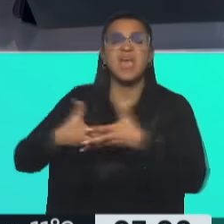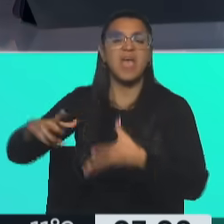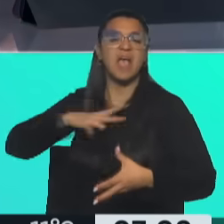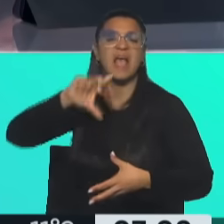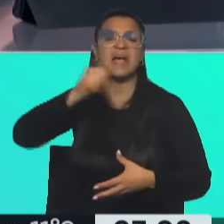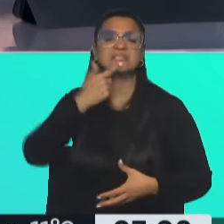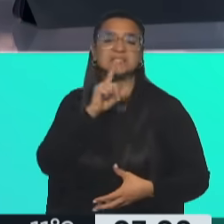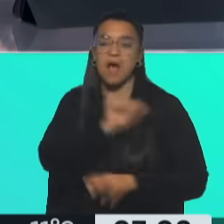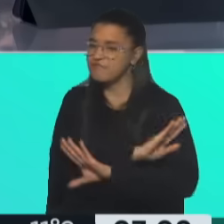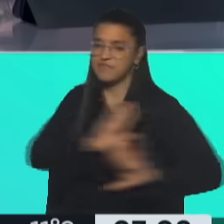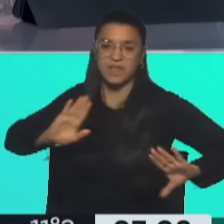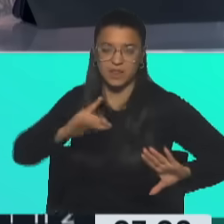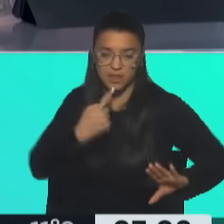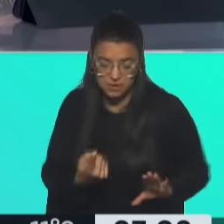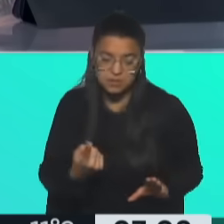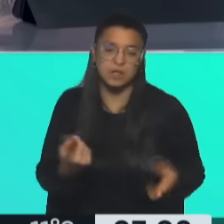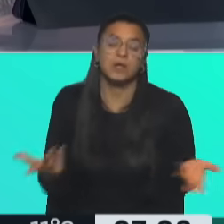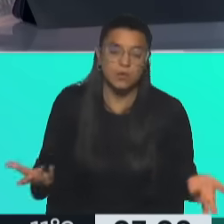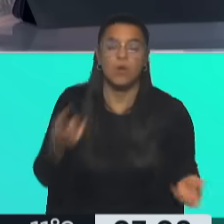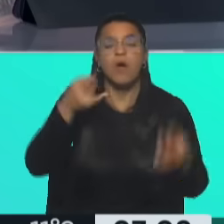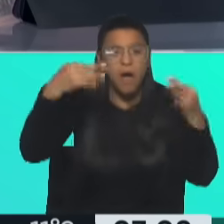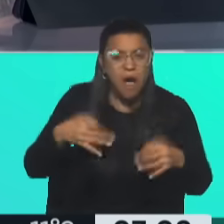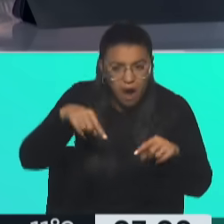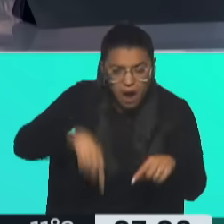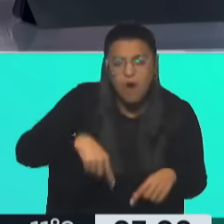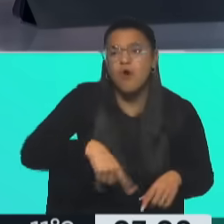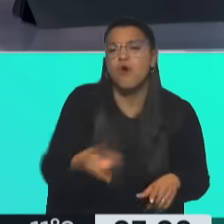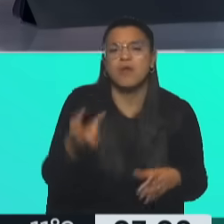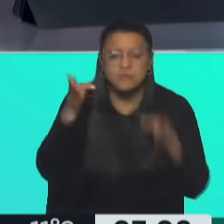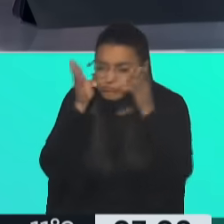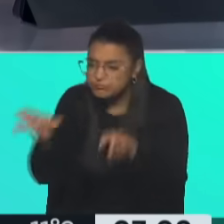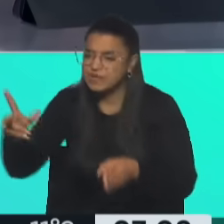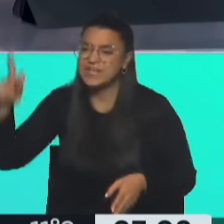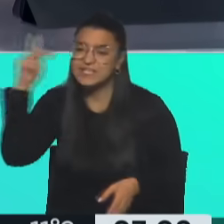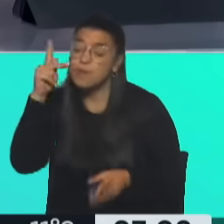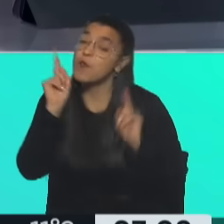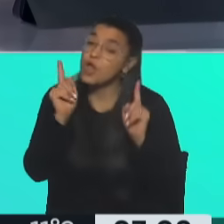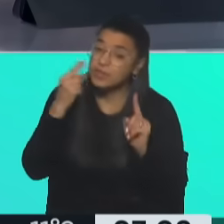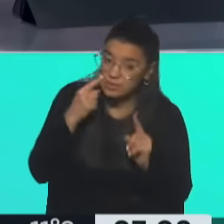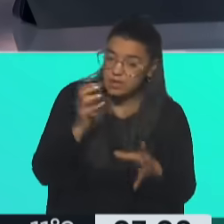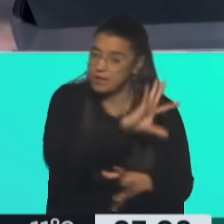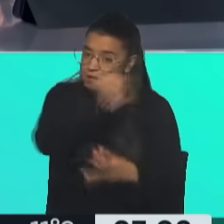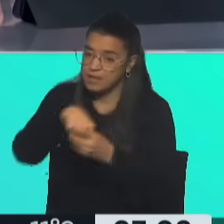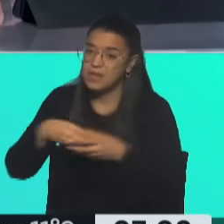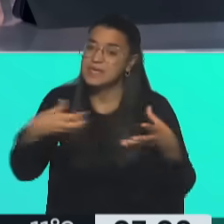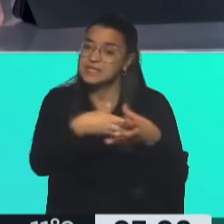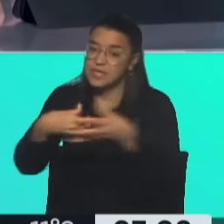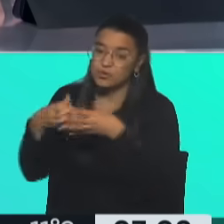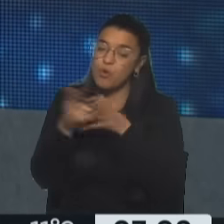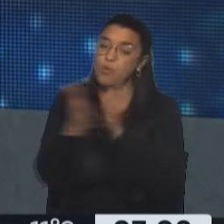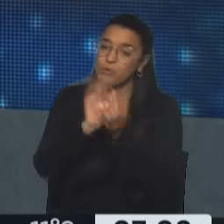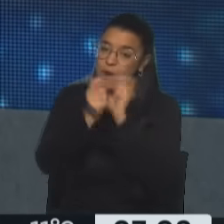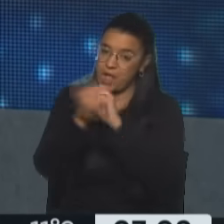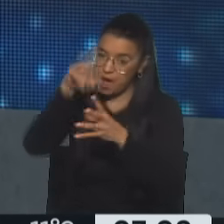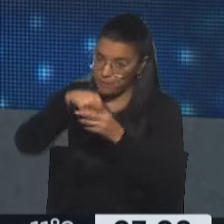del fin de la casta pone el acento particularmente en el kirchnerismo pero también incluye a ciertos sectores de Juntos por el cambio